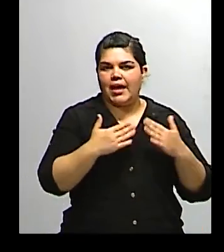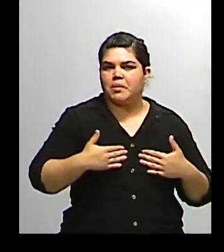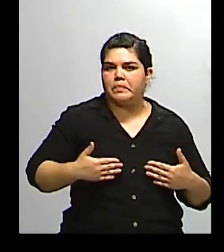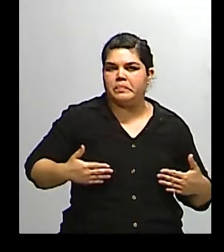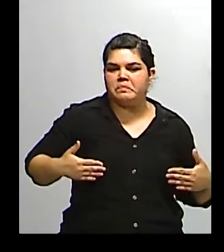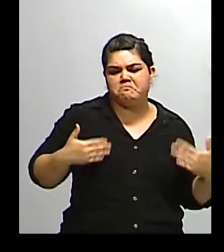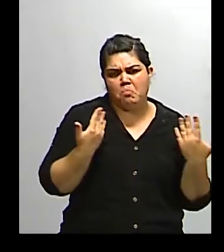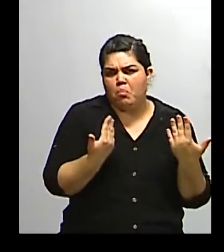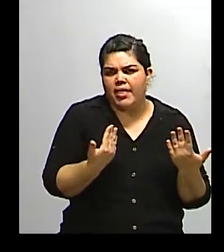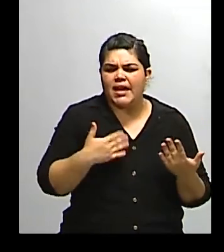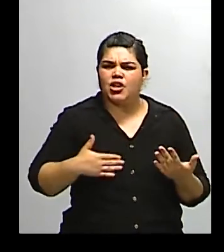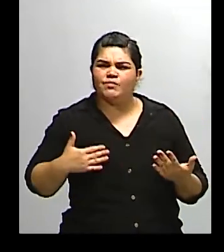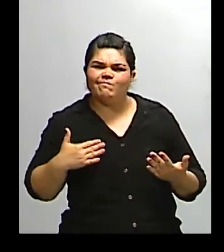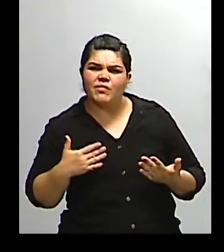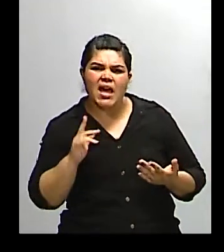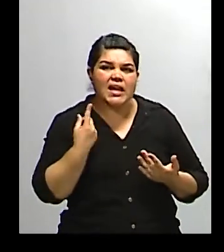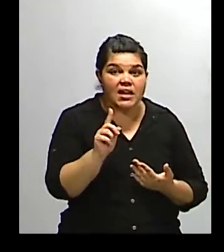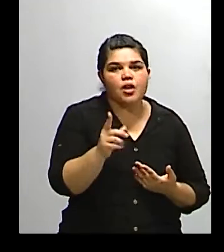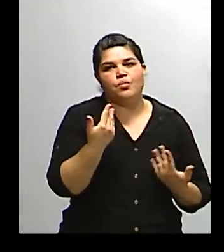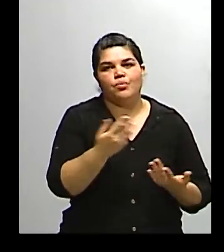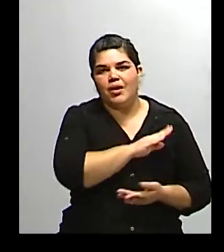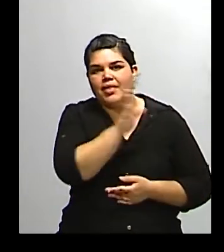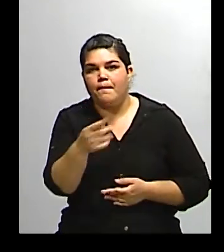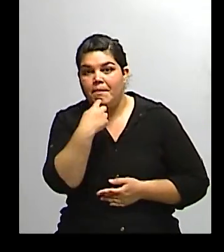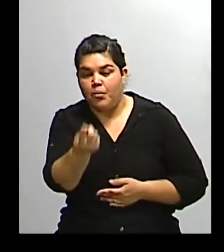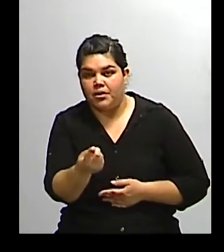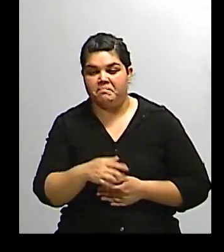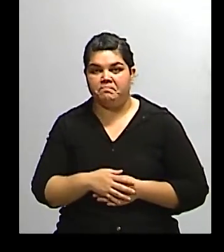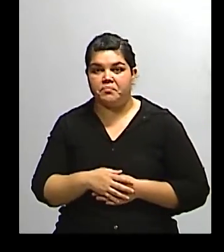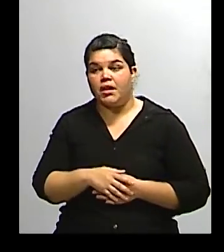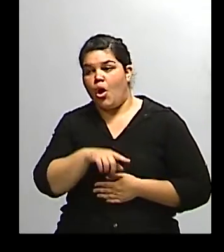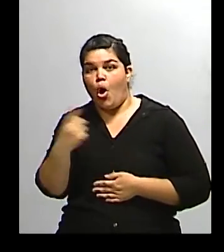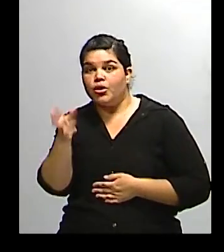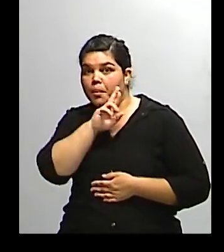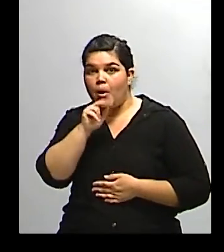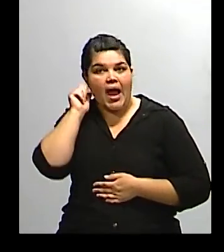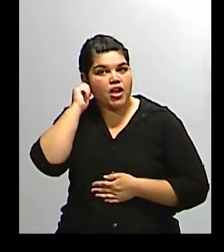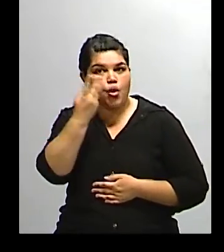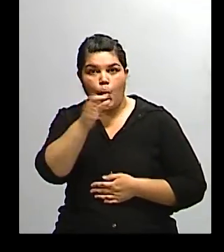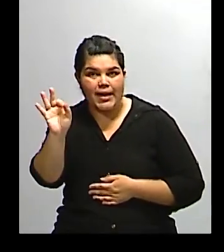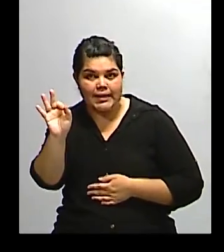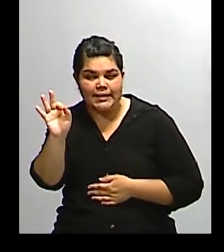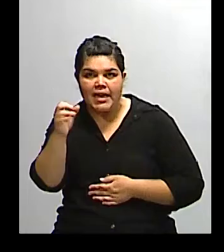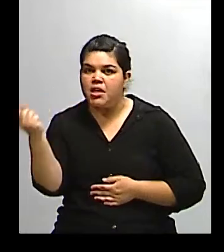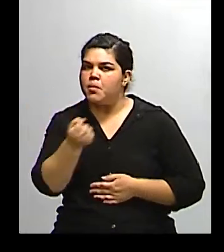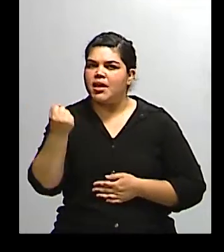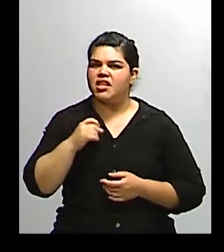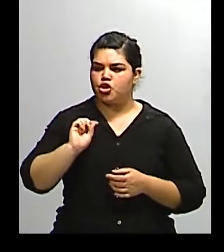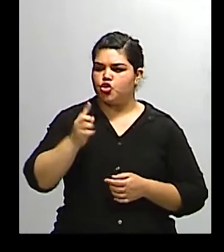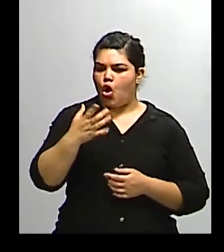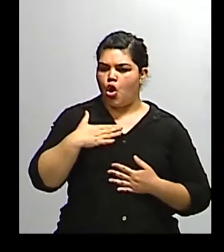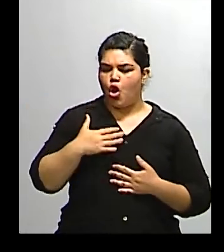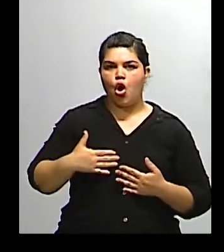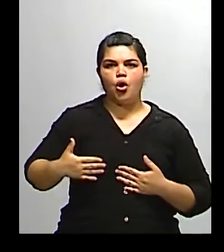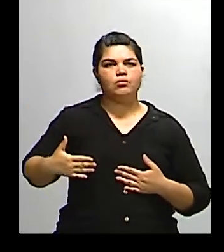y cualquier cosa que se note, consultar rápidamente. La mujer de más de 40, no se confíe en el autoexamen, porque eso es